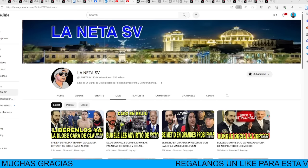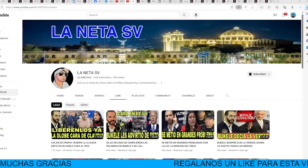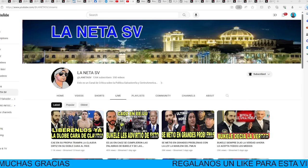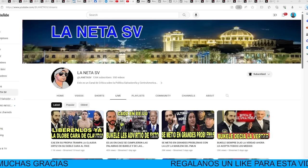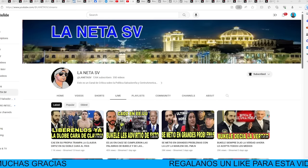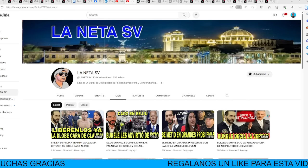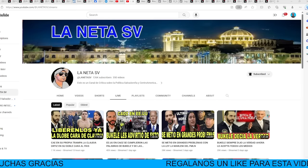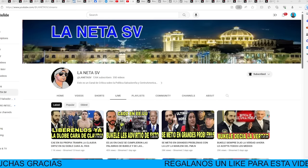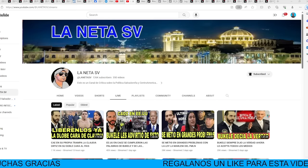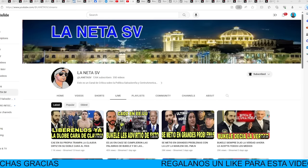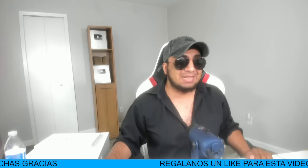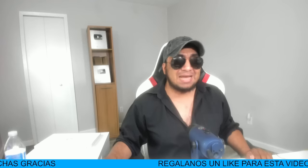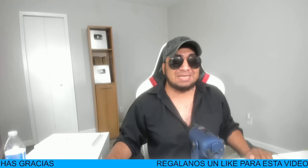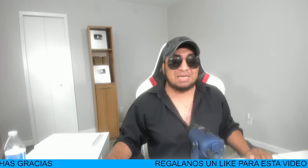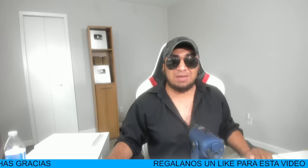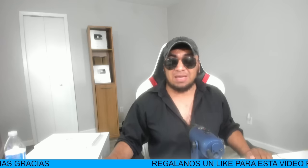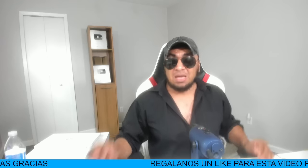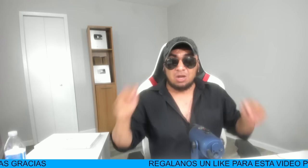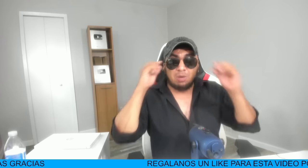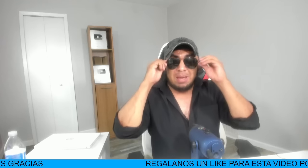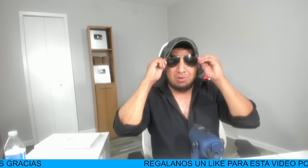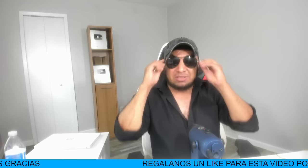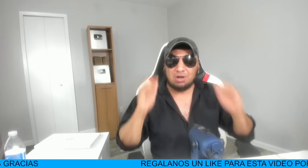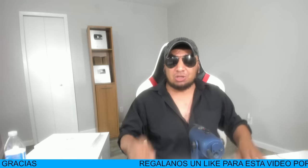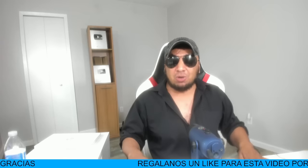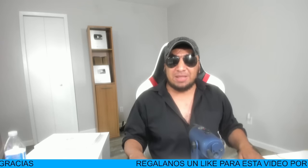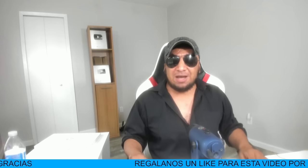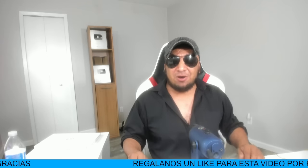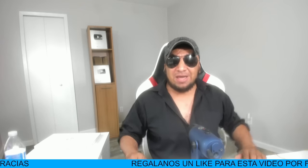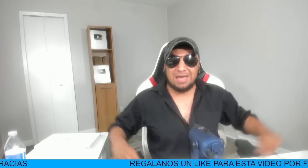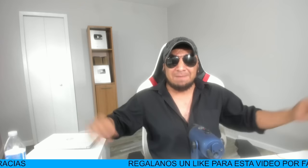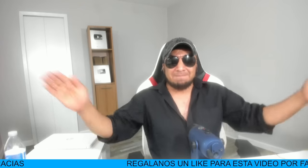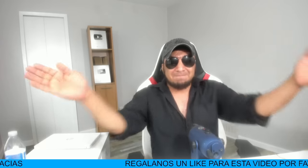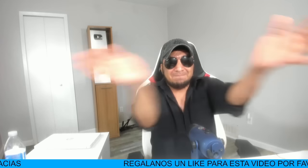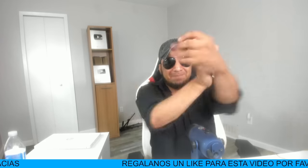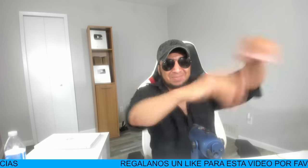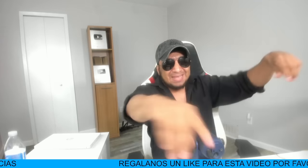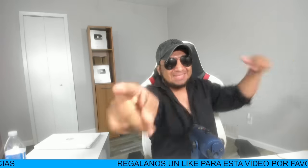en mi segundo canal como La Neta SB. Nos vemos en otro video